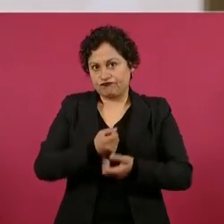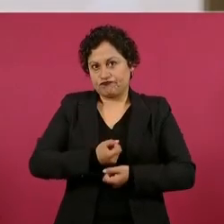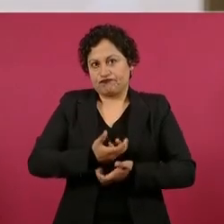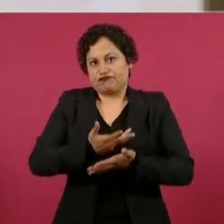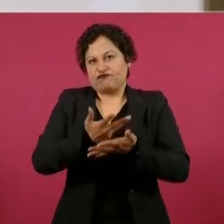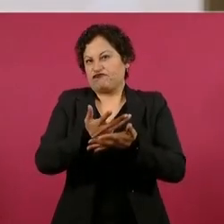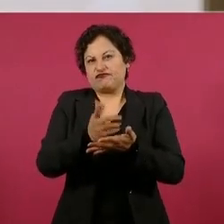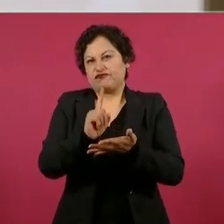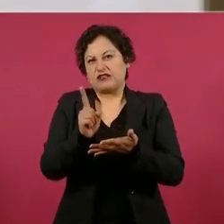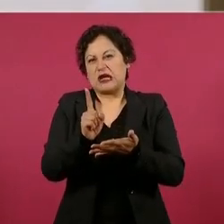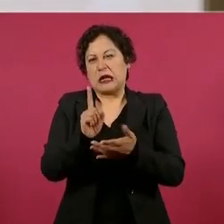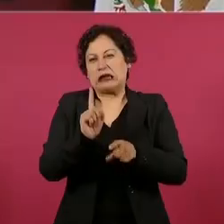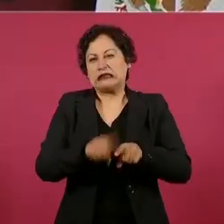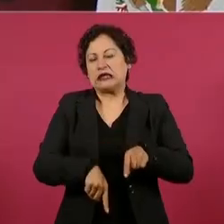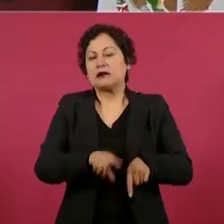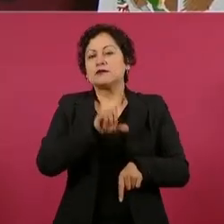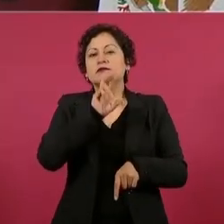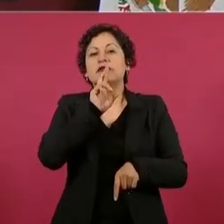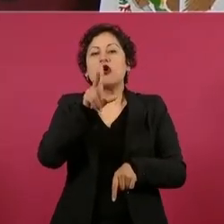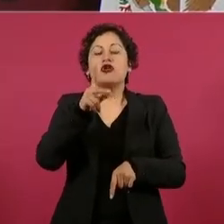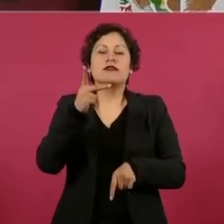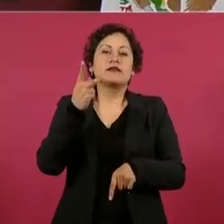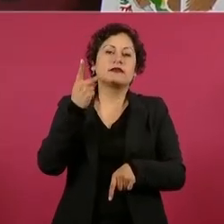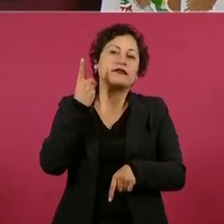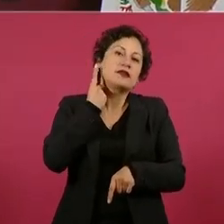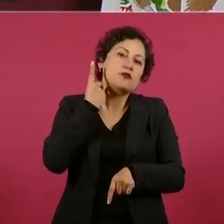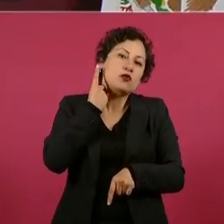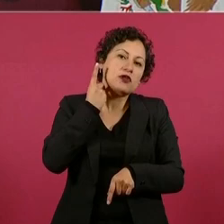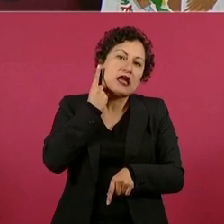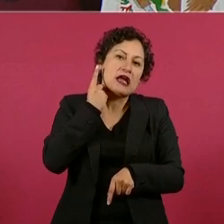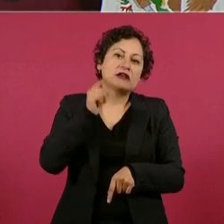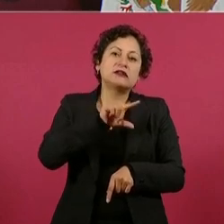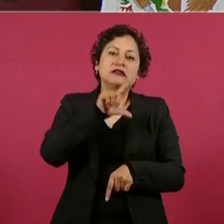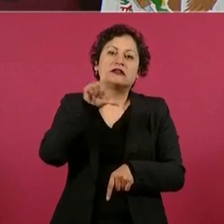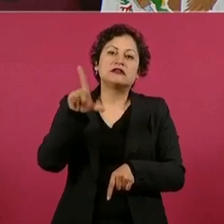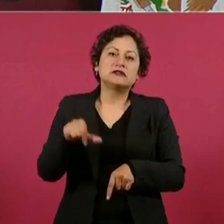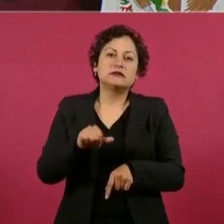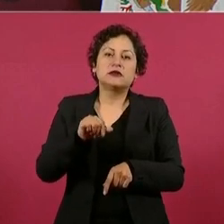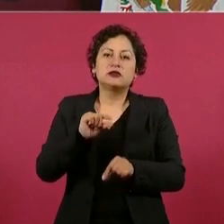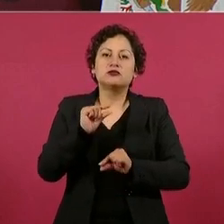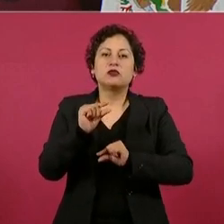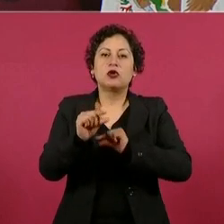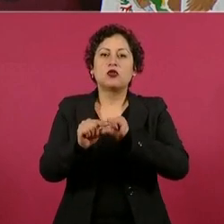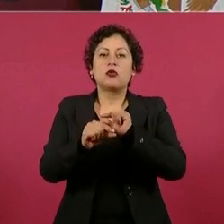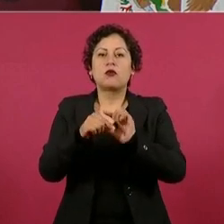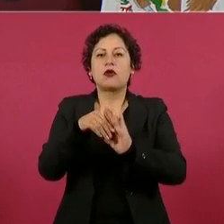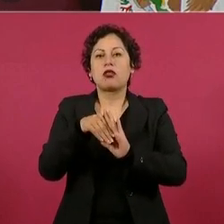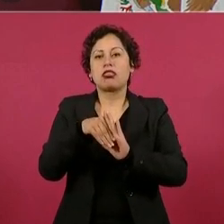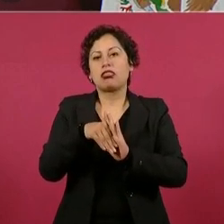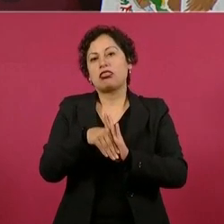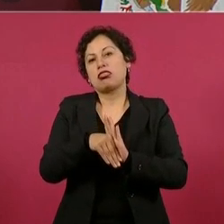y empieza la decadencia. Y como decía un crítico literario,